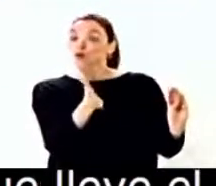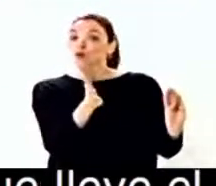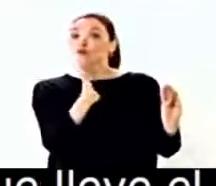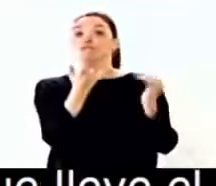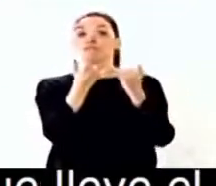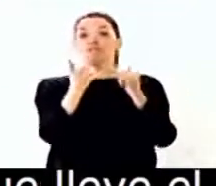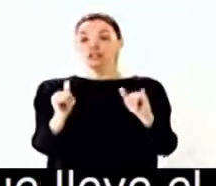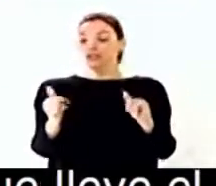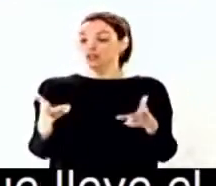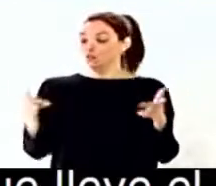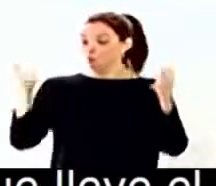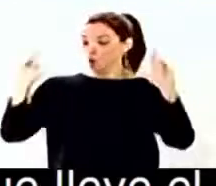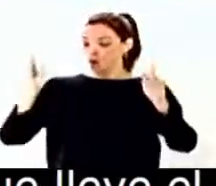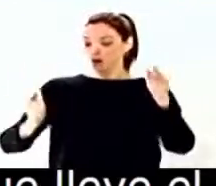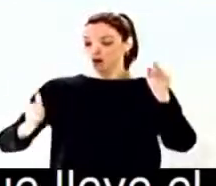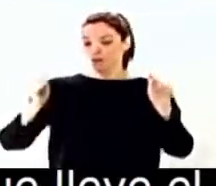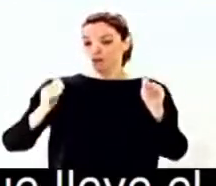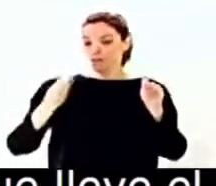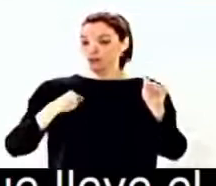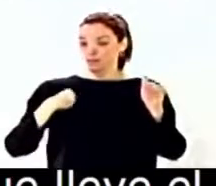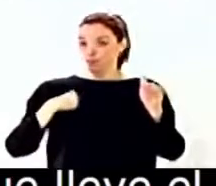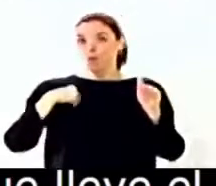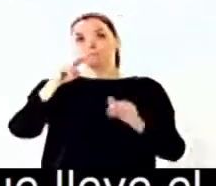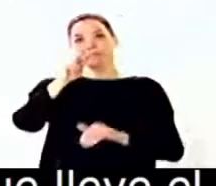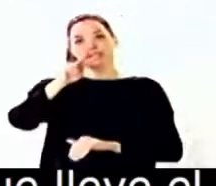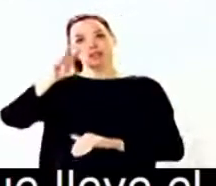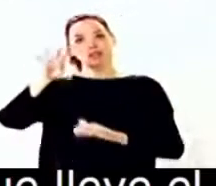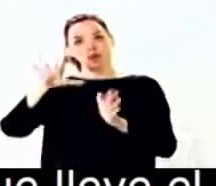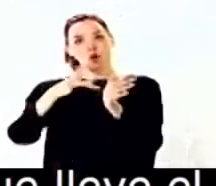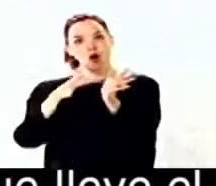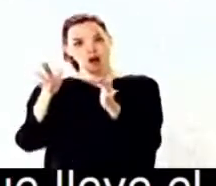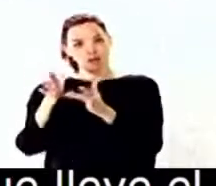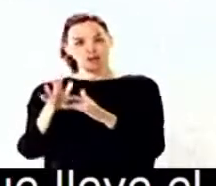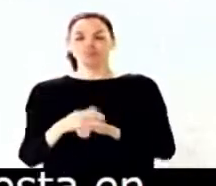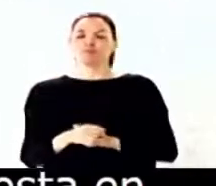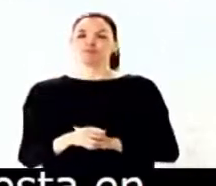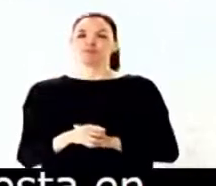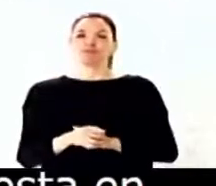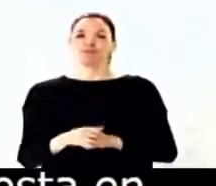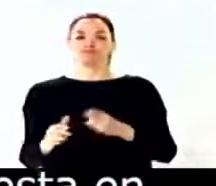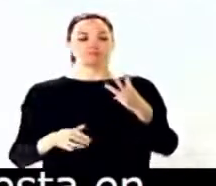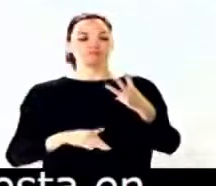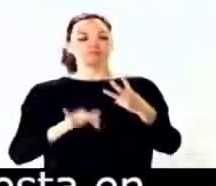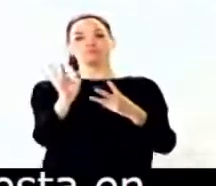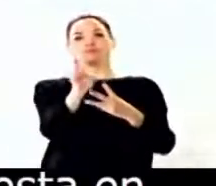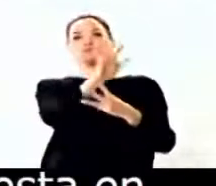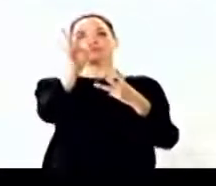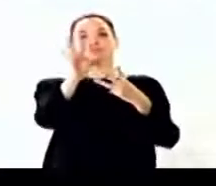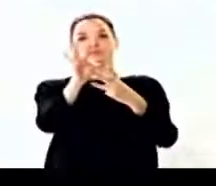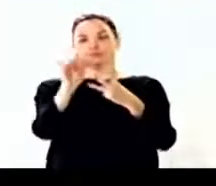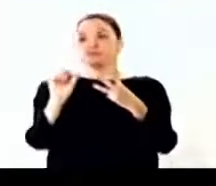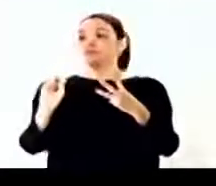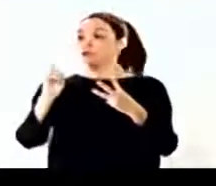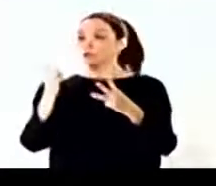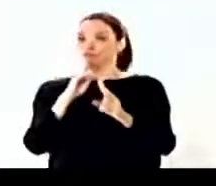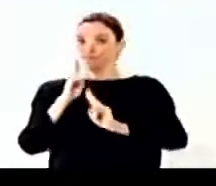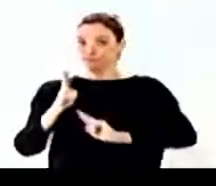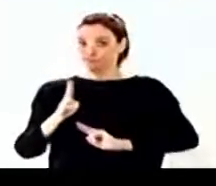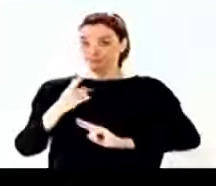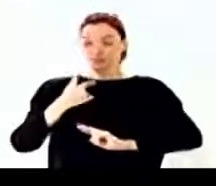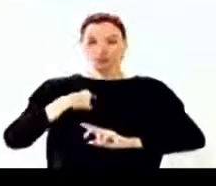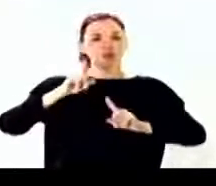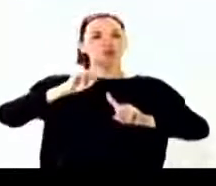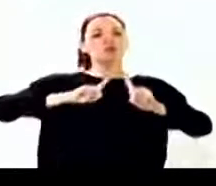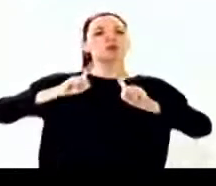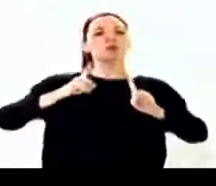Portugal, como es el 25 de abril. En segundo lugar, nosotros no vamos a entrar en polémicas con el alcalde de Badajoz. Yo